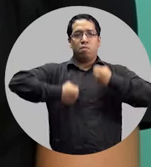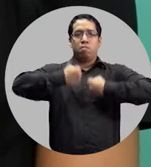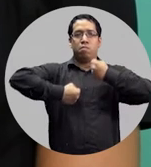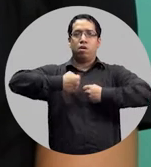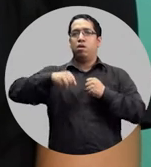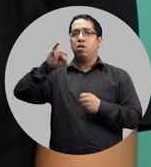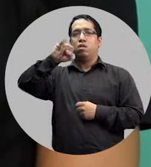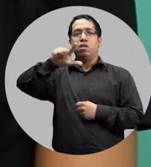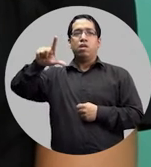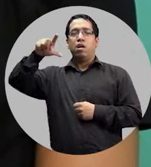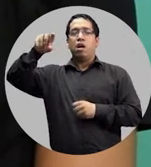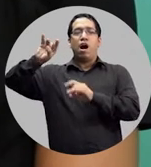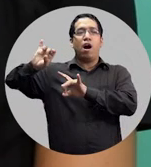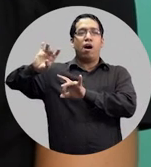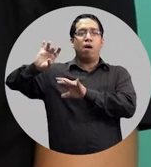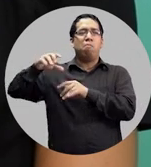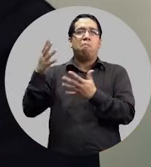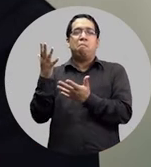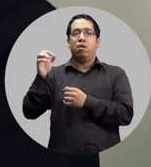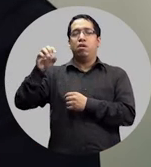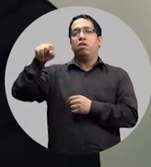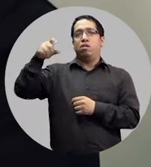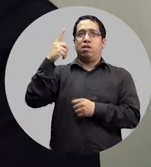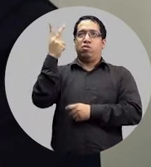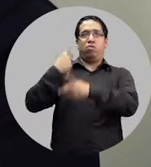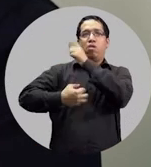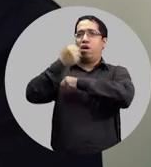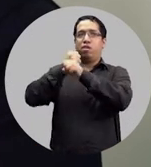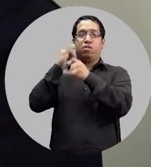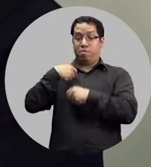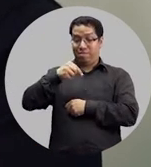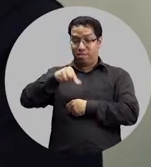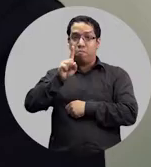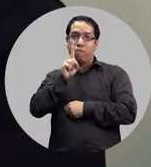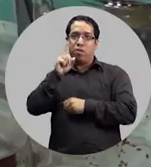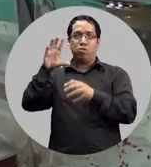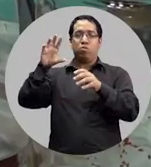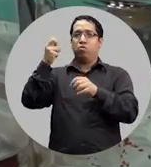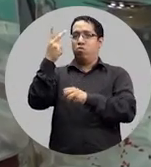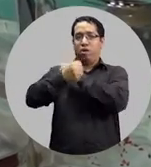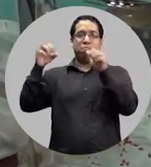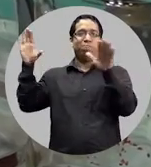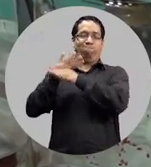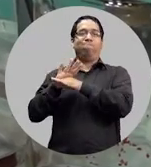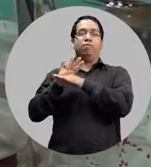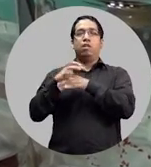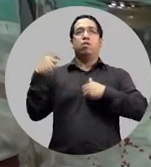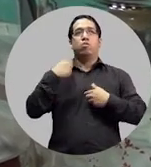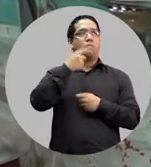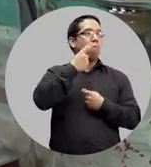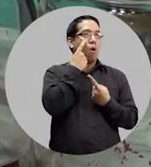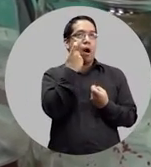Se llama Il Natural y hace 2 años, ya va a ser en este mayo, que decidimos hacer